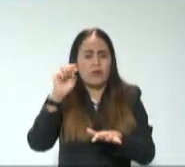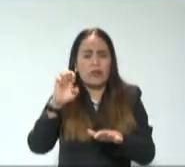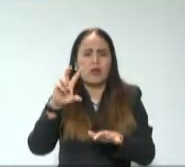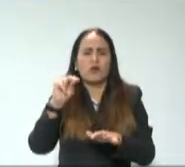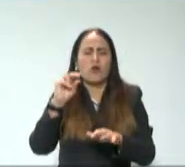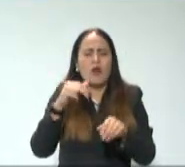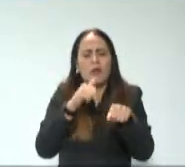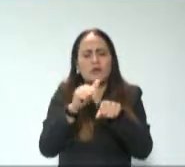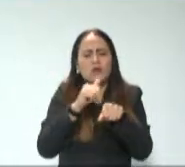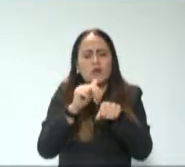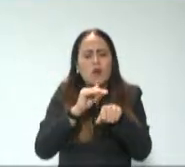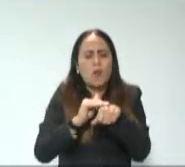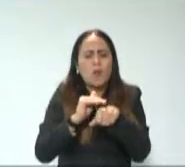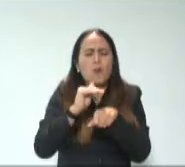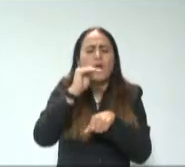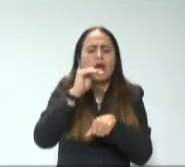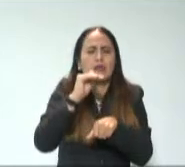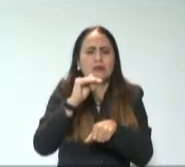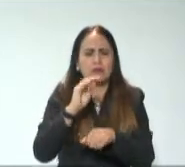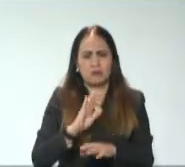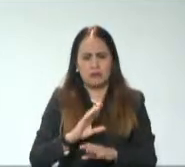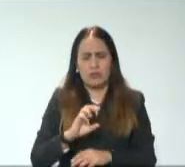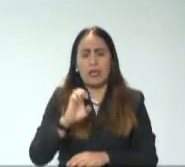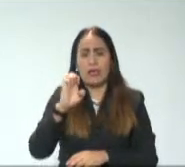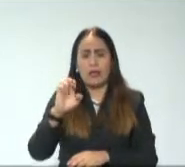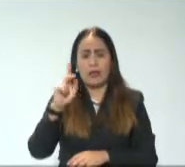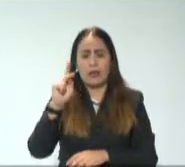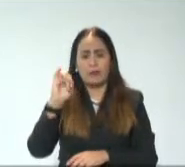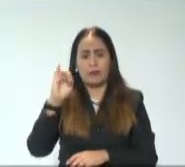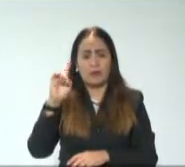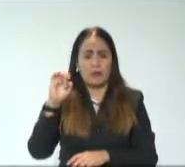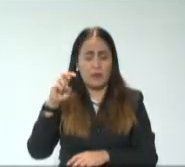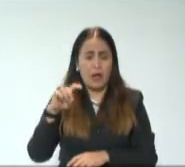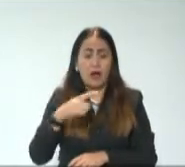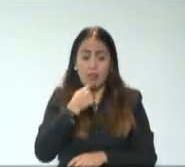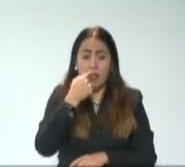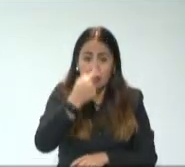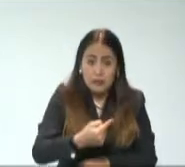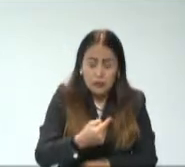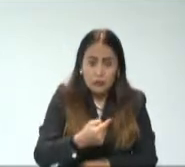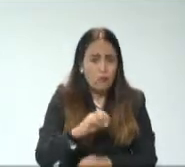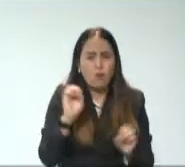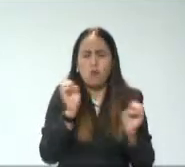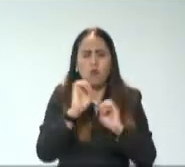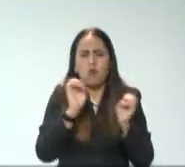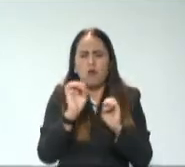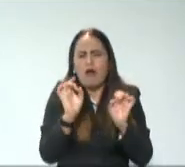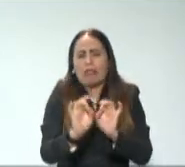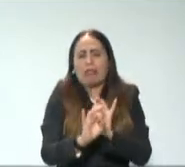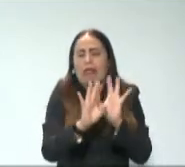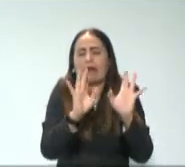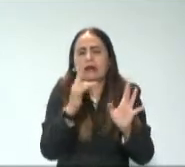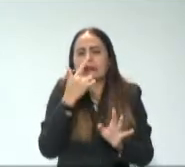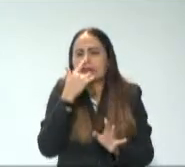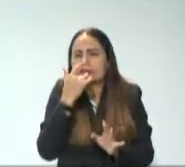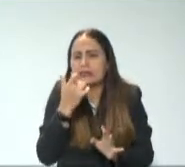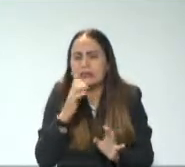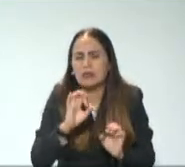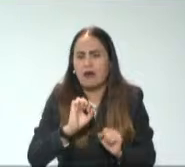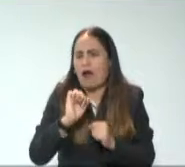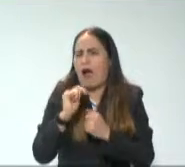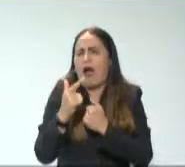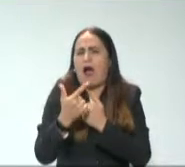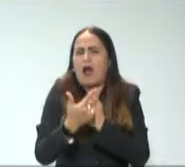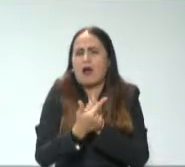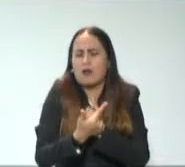casos no le digas que es una epidemia solo Dile que está empezando un comportamiento inusual de la enfermedad ese tipo